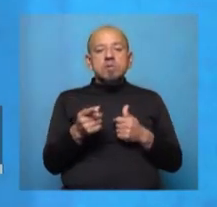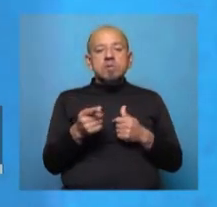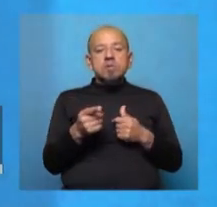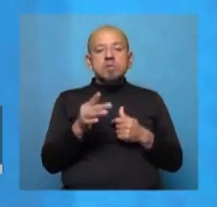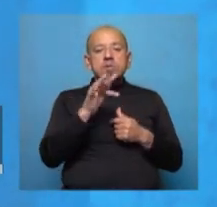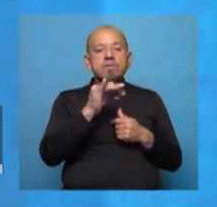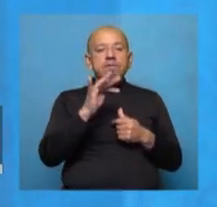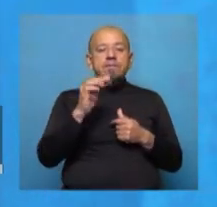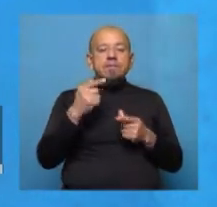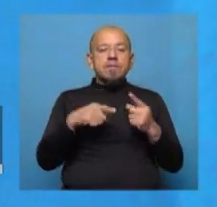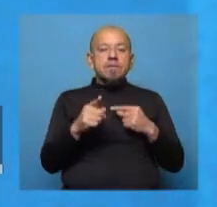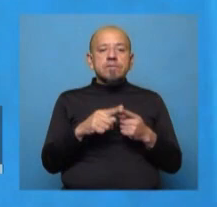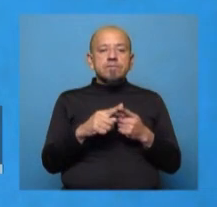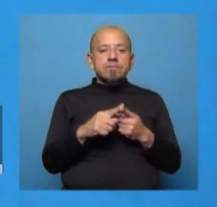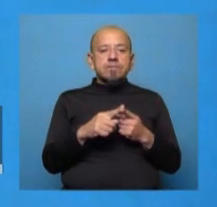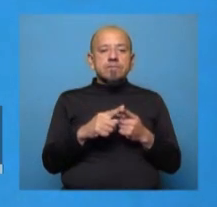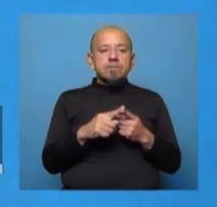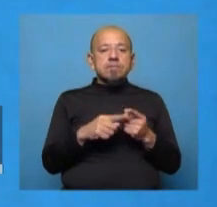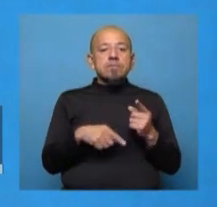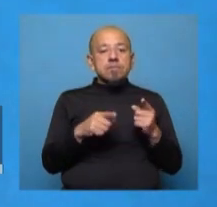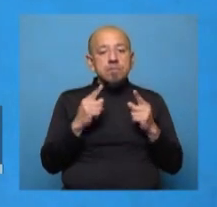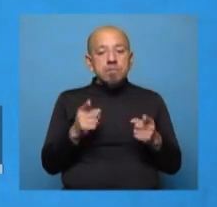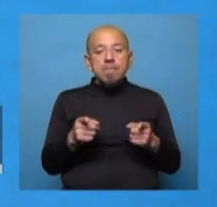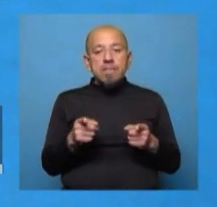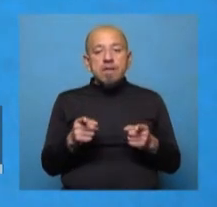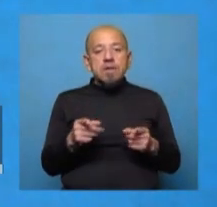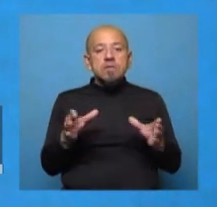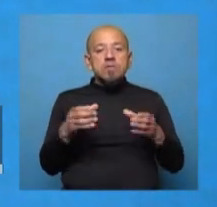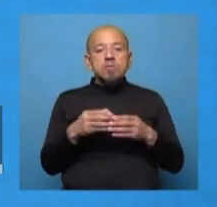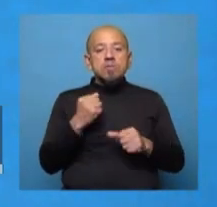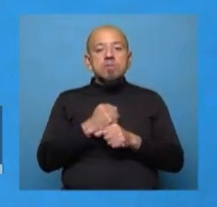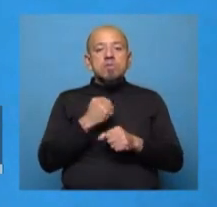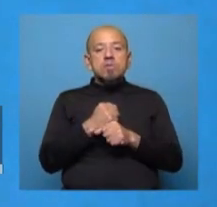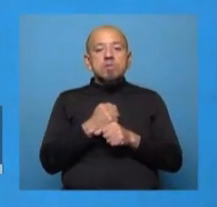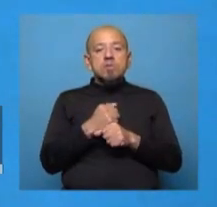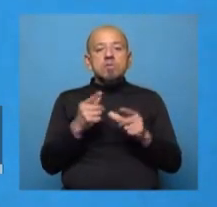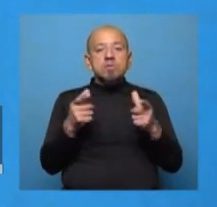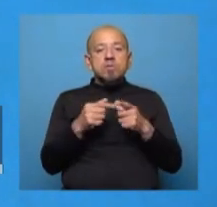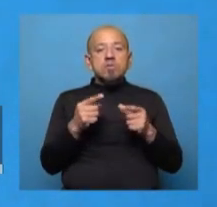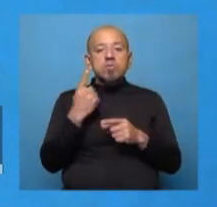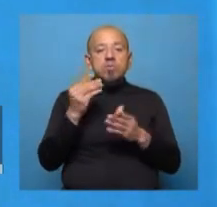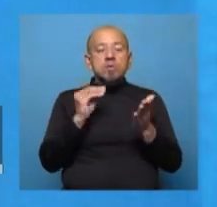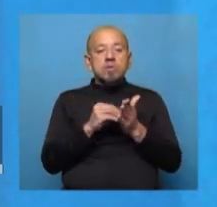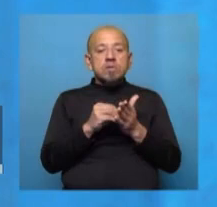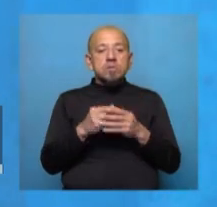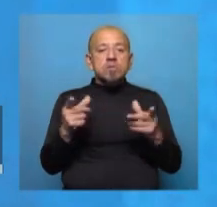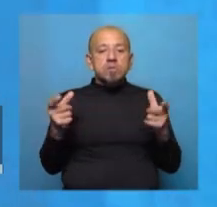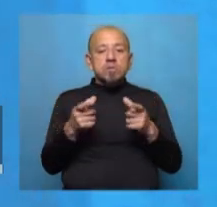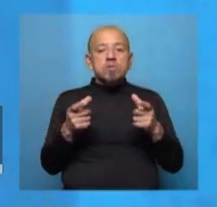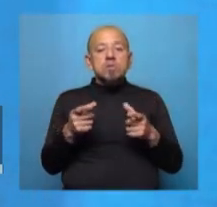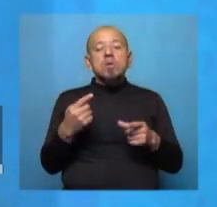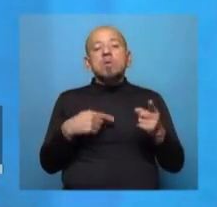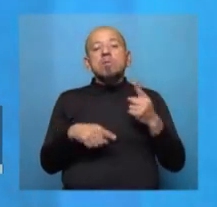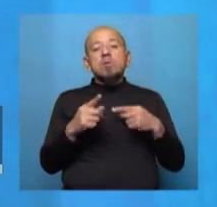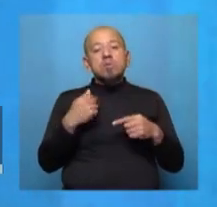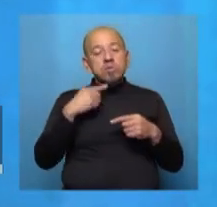la FIFA y Y esa ese grupo de trabajo se reunió una sola vez pero